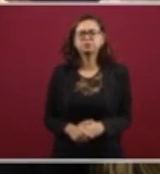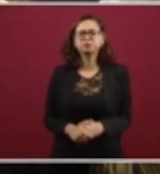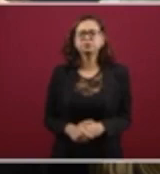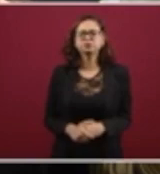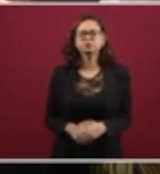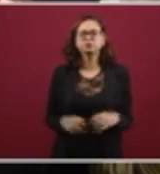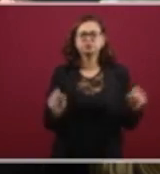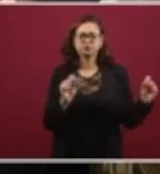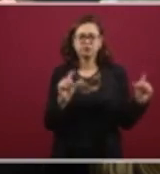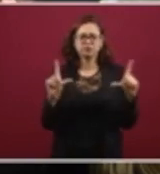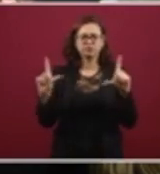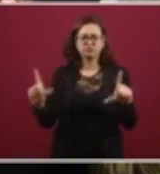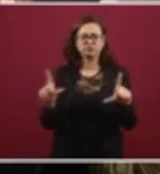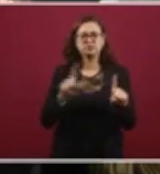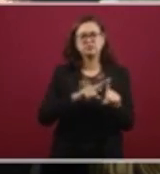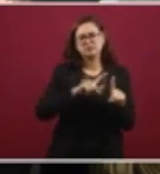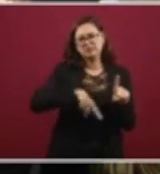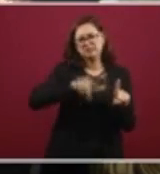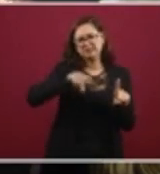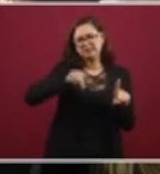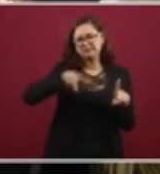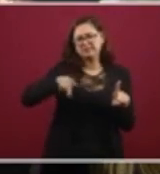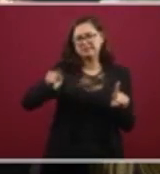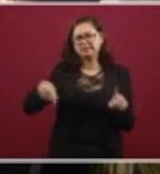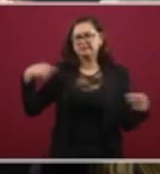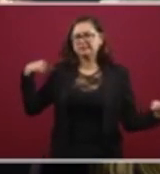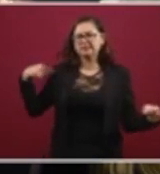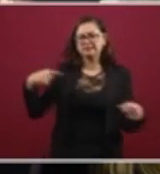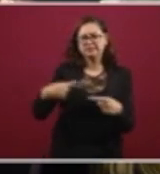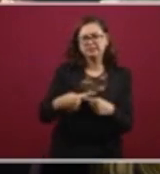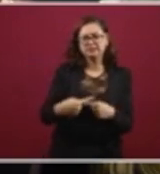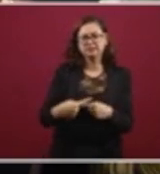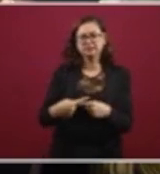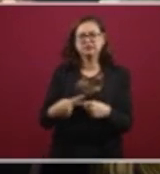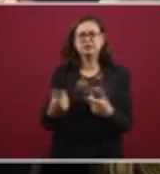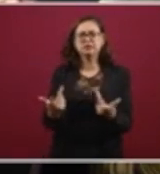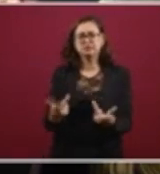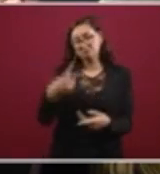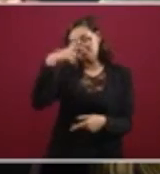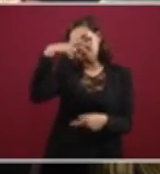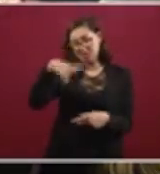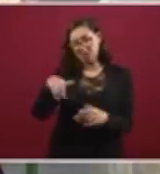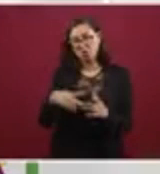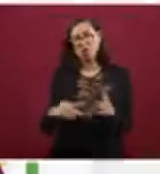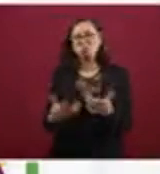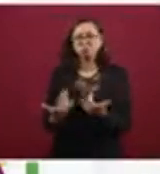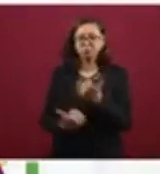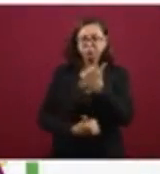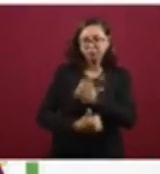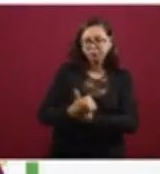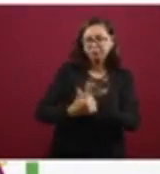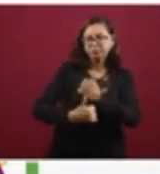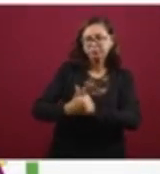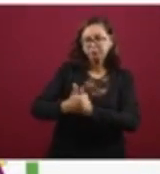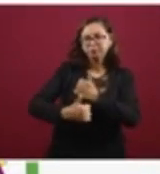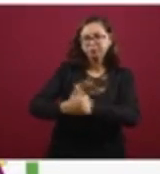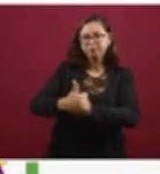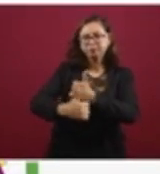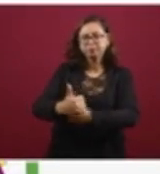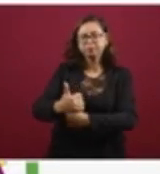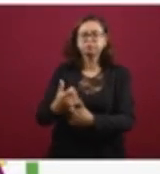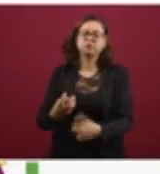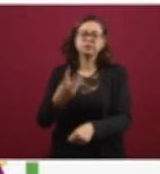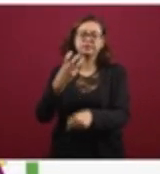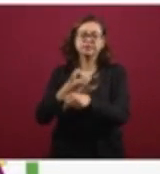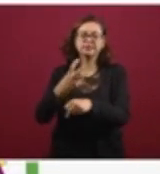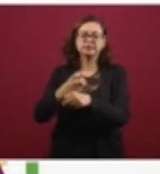un estimado de cómo se ha manifestado a lo largo de los Juegos Panamericanos México. La última referencia, tercer lugar,